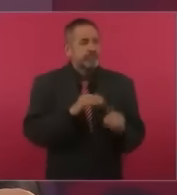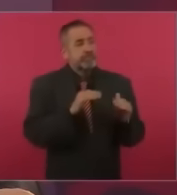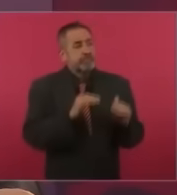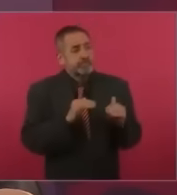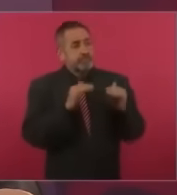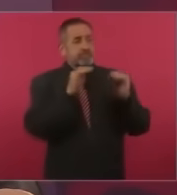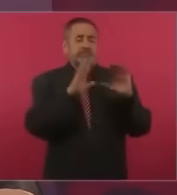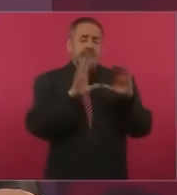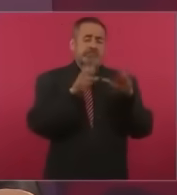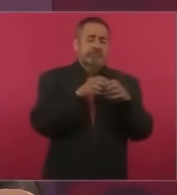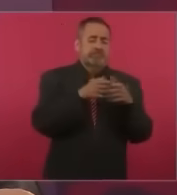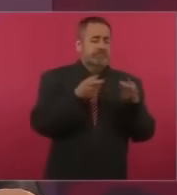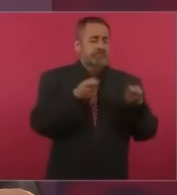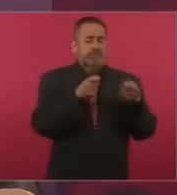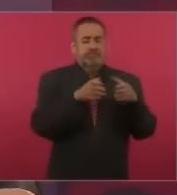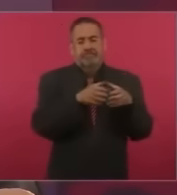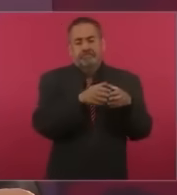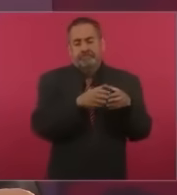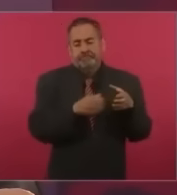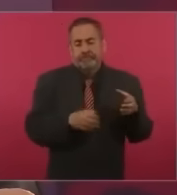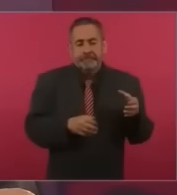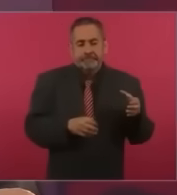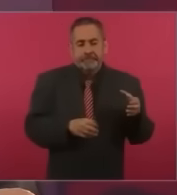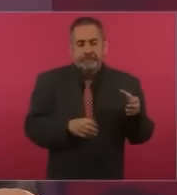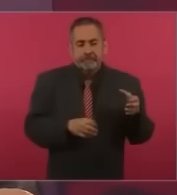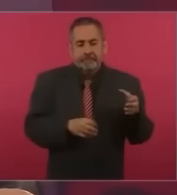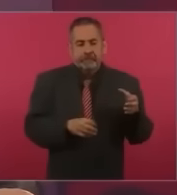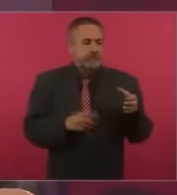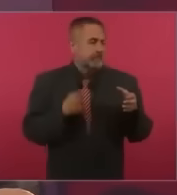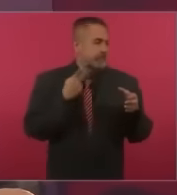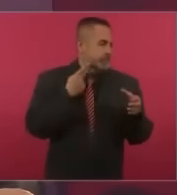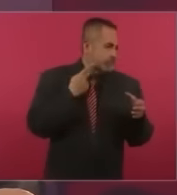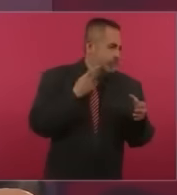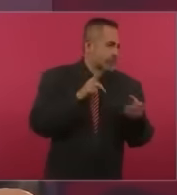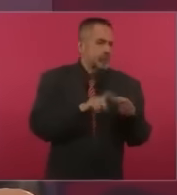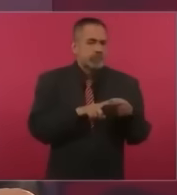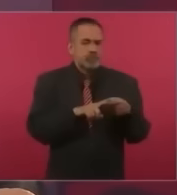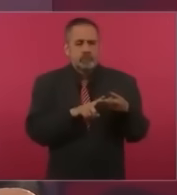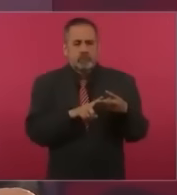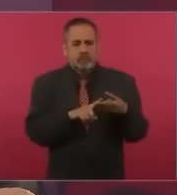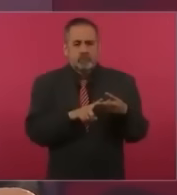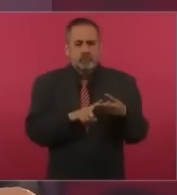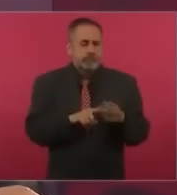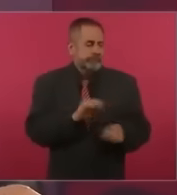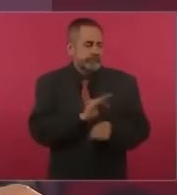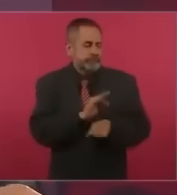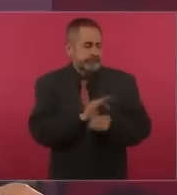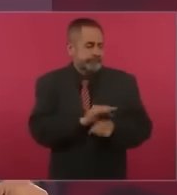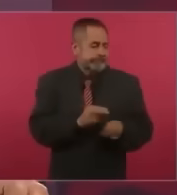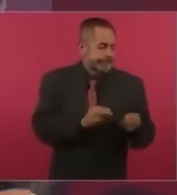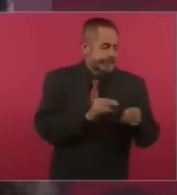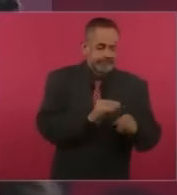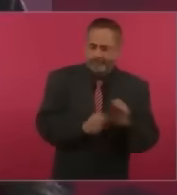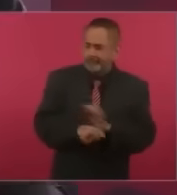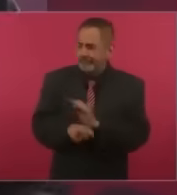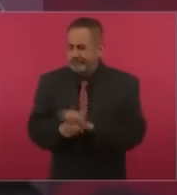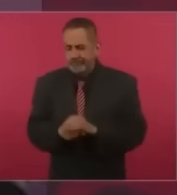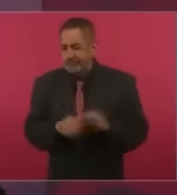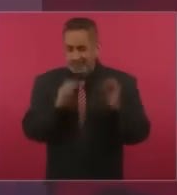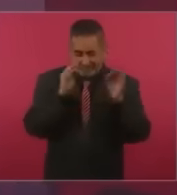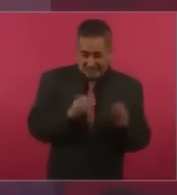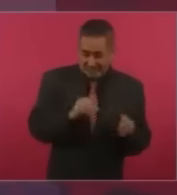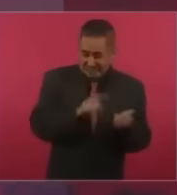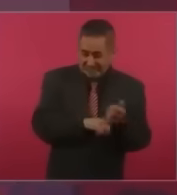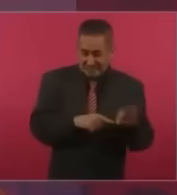equivalentes para efectos ideológicos Durante este primer sexenio La pregunta es un tanto ociosa porque el eso de